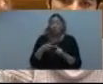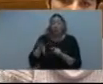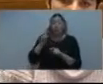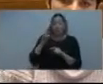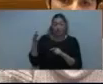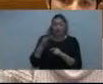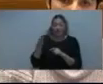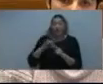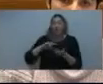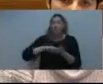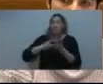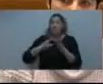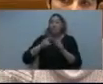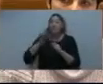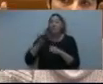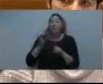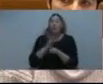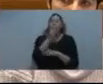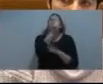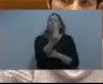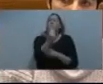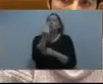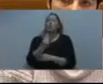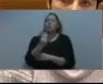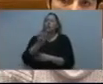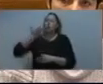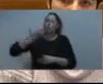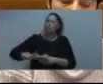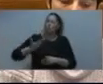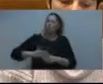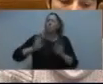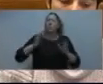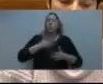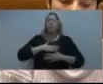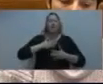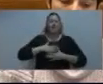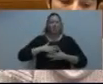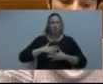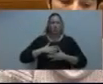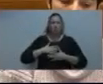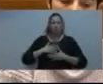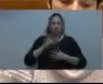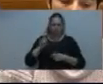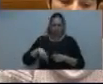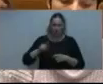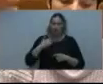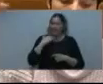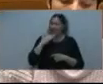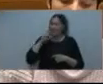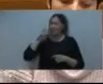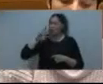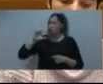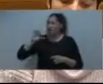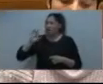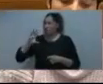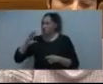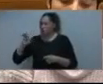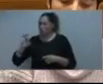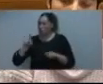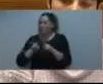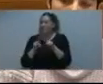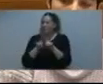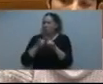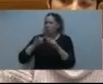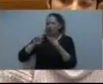los monumentos son deslumbrantes, pero también es un patrimonio inmaterial. No solamente los de la UNESCO, sino son casi triplican los de la UNESCO el total de monumentos prerrománicos que